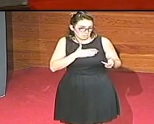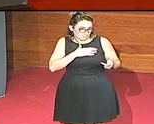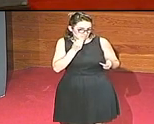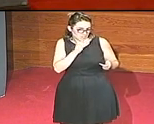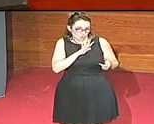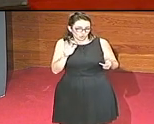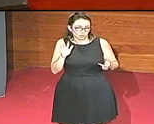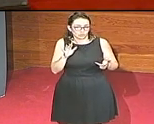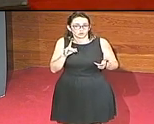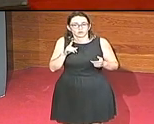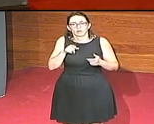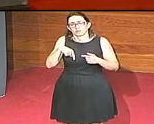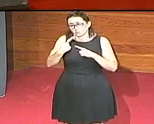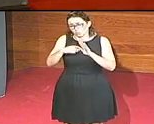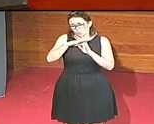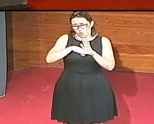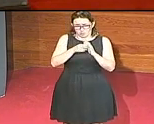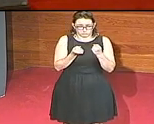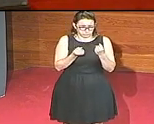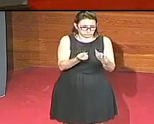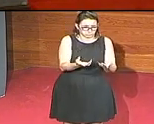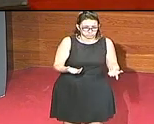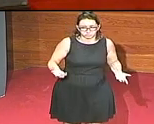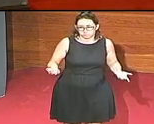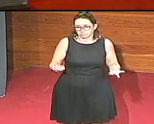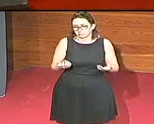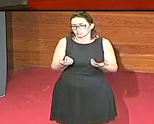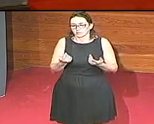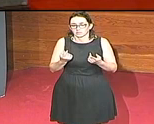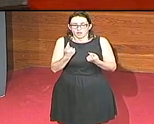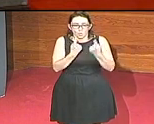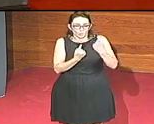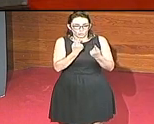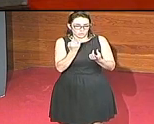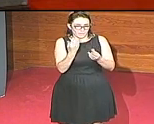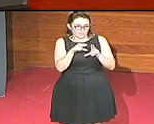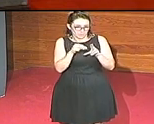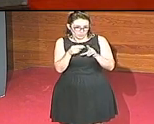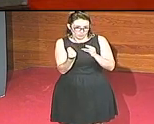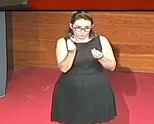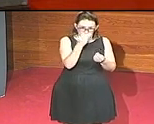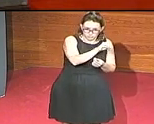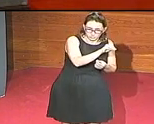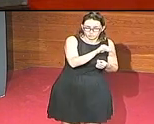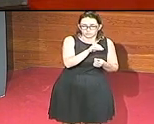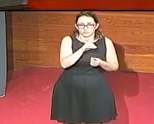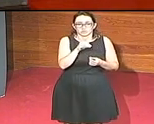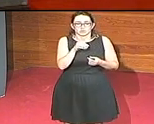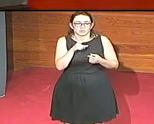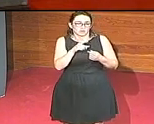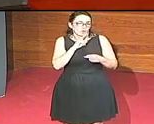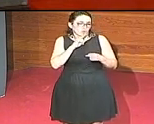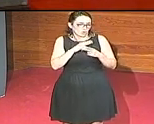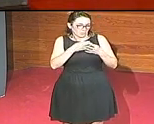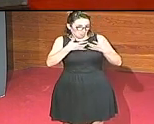luego utilizamos muchos programas que si tienes que hacer una pequeña composición de vídeo puedes utilizar la vinci utilizas el